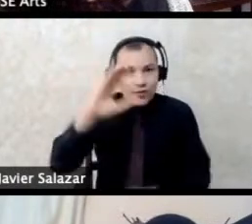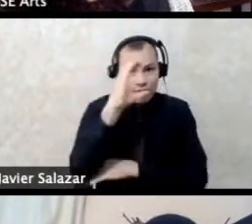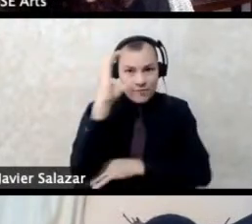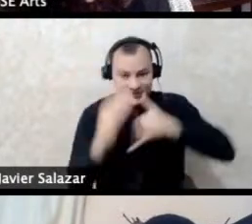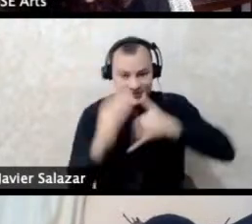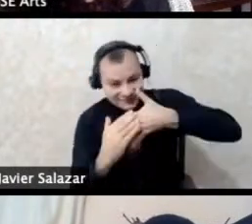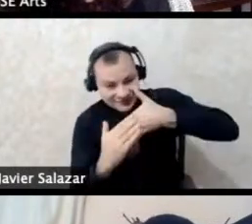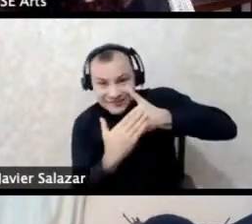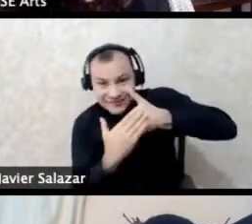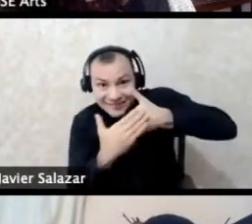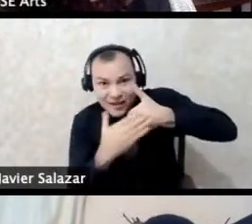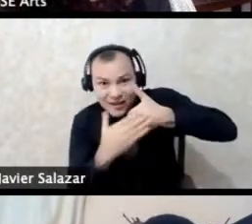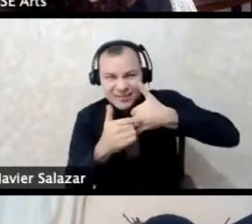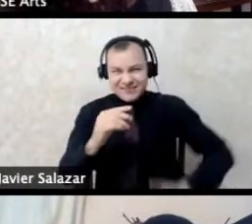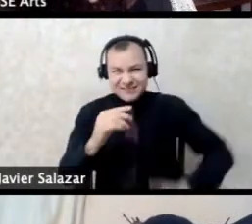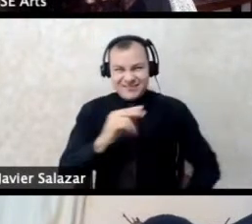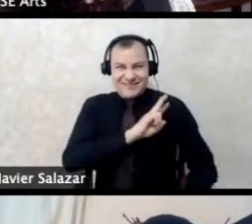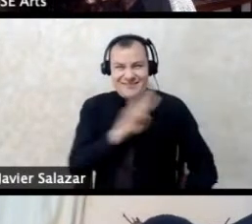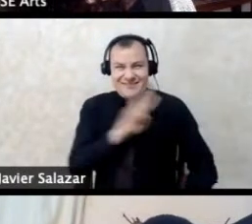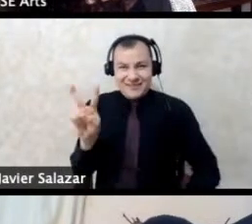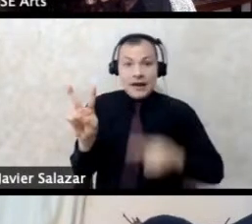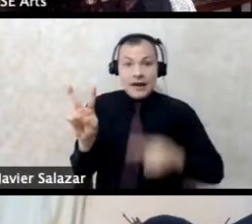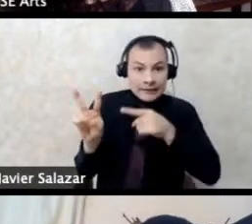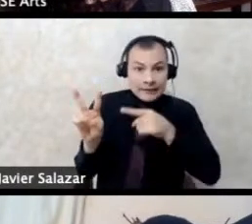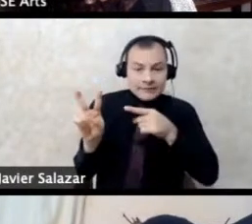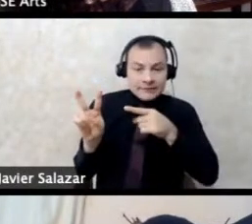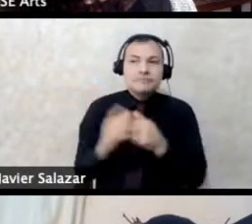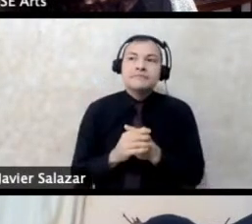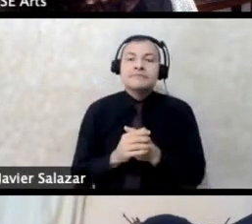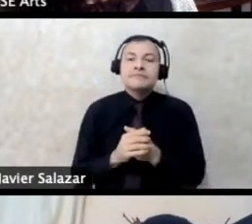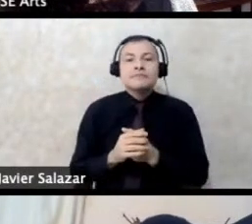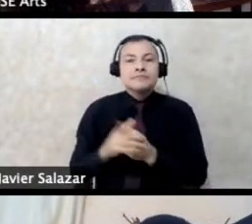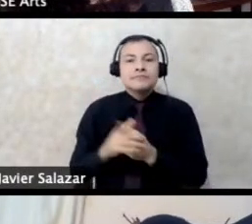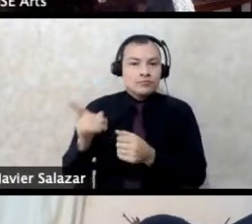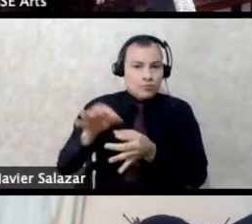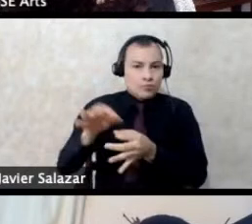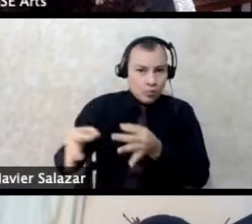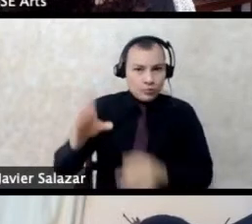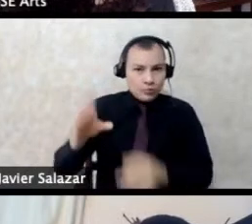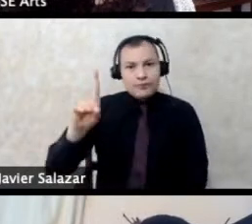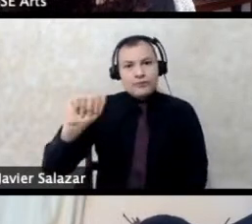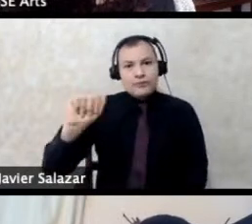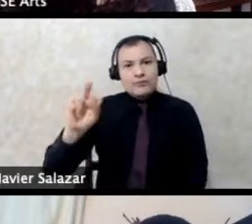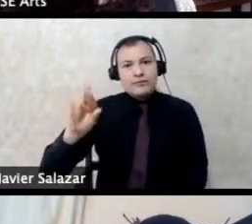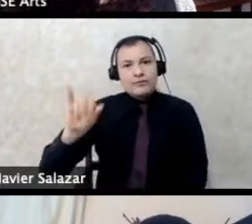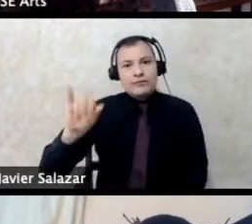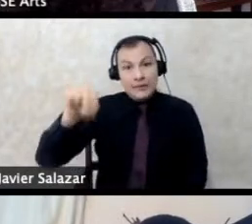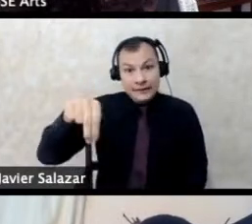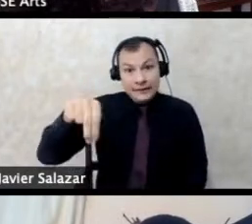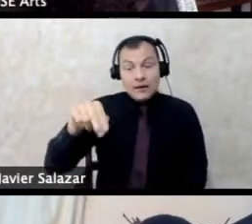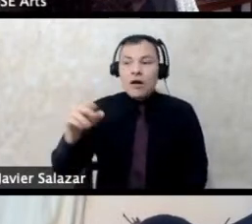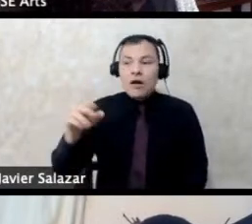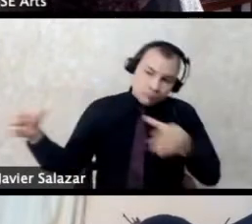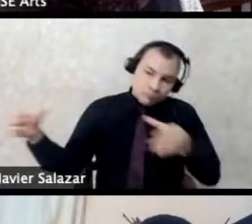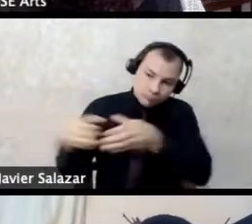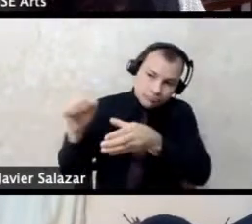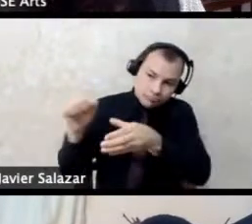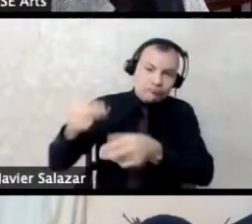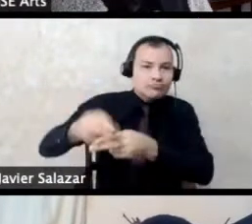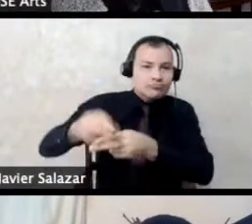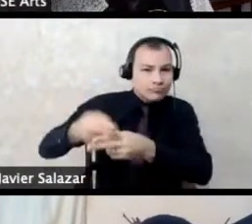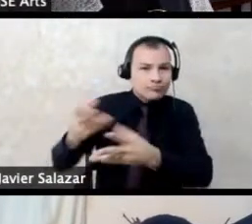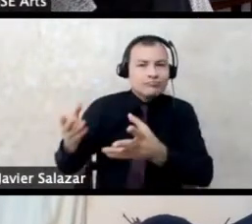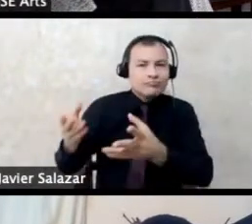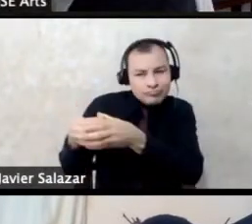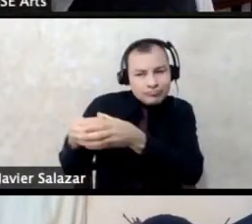trabajo comunitario una organización que se llama la Corporación Musical, Cultural y Social Crescendo, ONG. Ok.